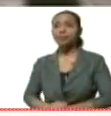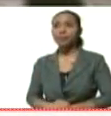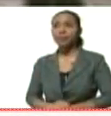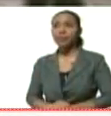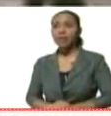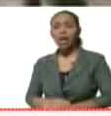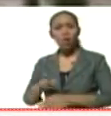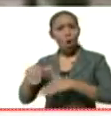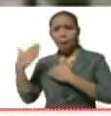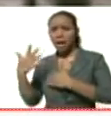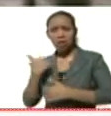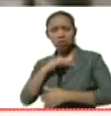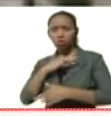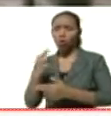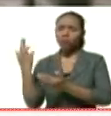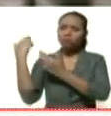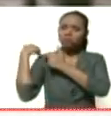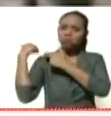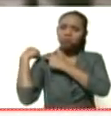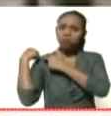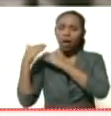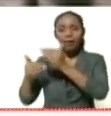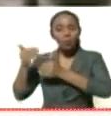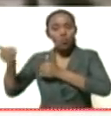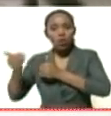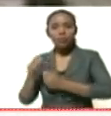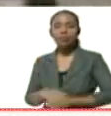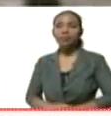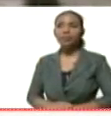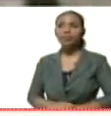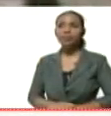De lo demás nos encargamos después.